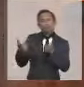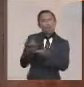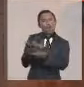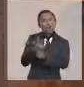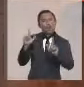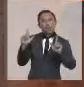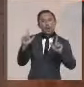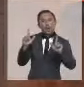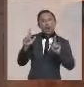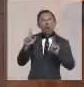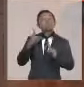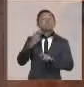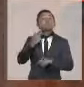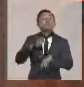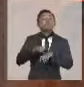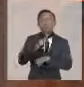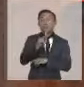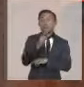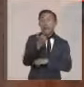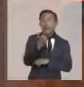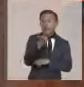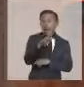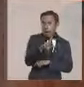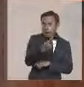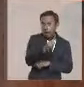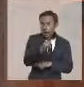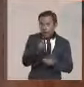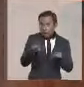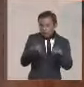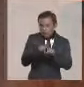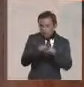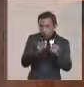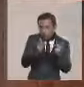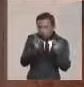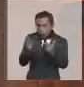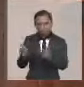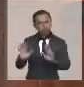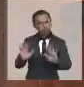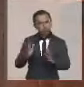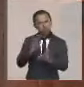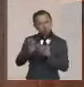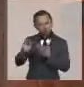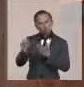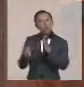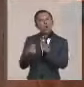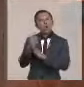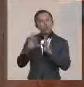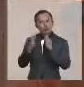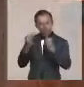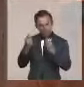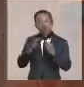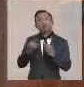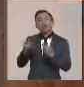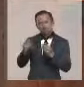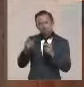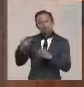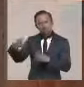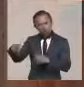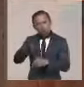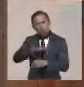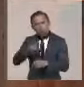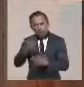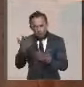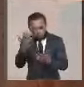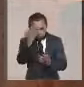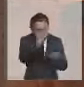no el de la PGR, sino un nuevo diseño para que tenga realmente independencia en la investigación, en el análisis. Y no solo una